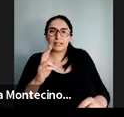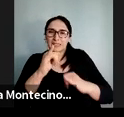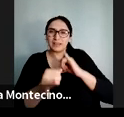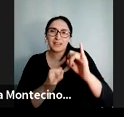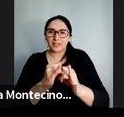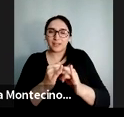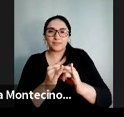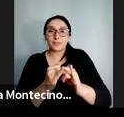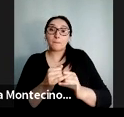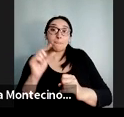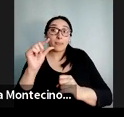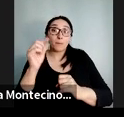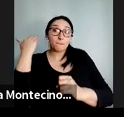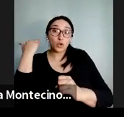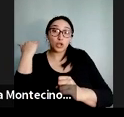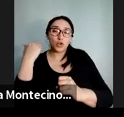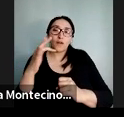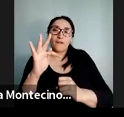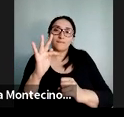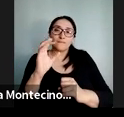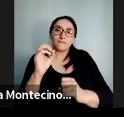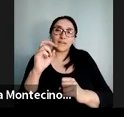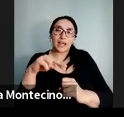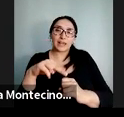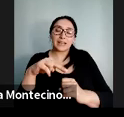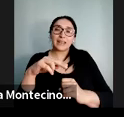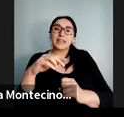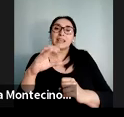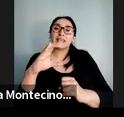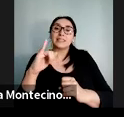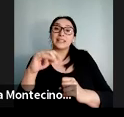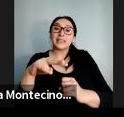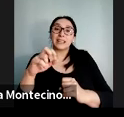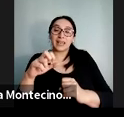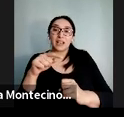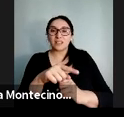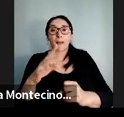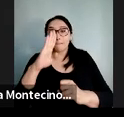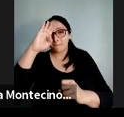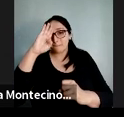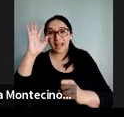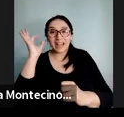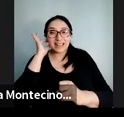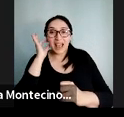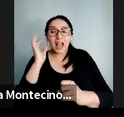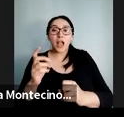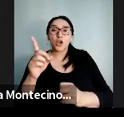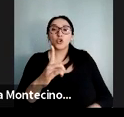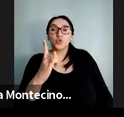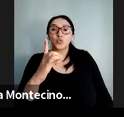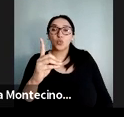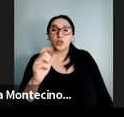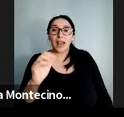poquito, en un fanzine que se llama Perrita Sudaca, que es de derechos humanos, música y feminismos, me